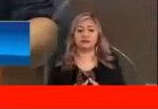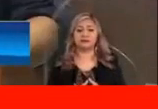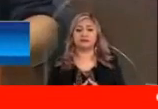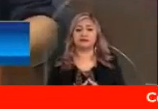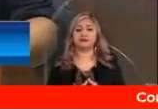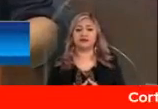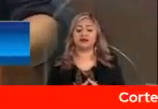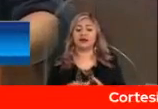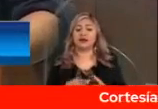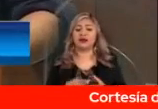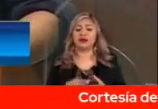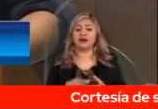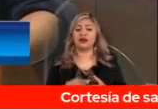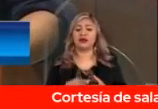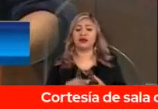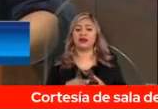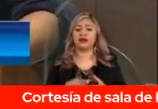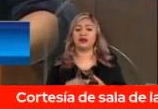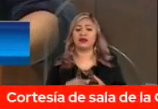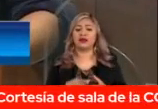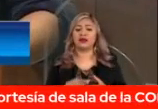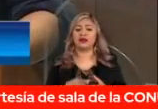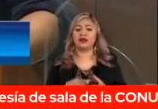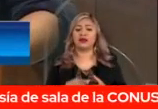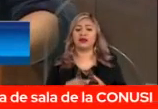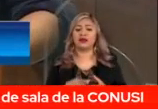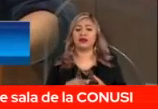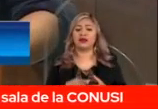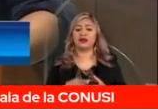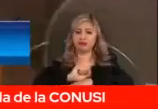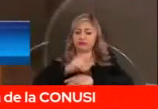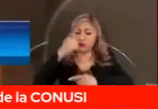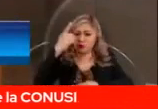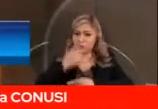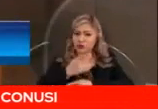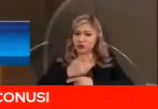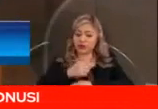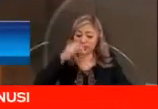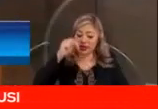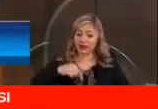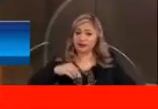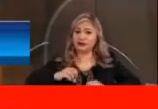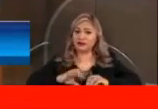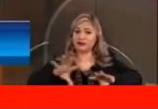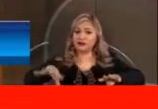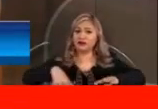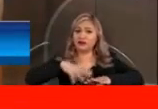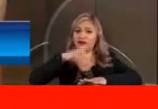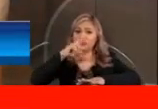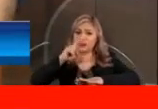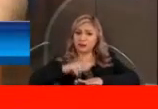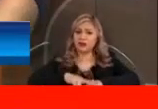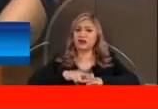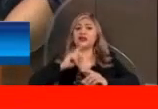una seguridad social y una institución correcta. En esta asamblea debiera estar discutiéndose